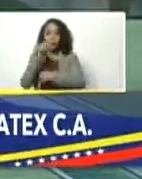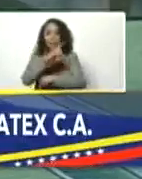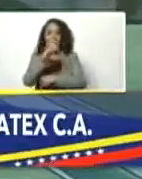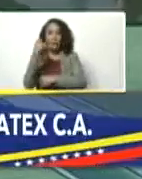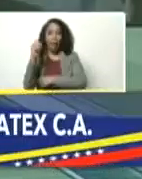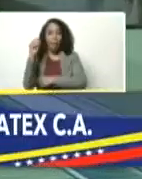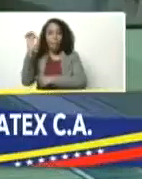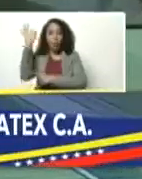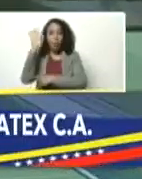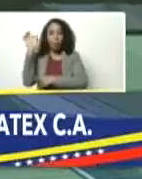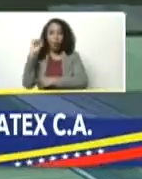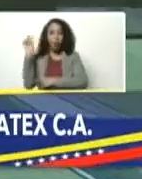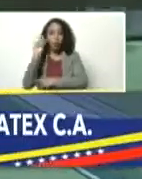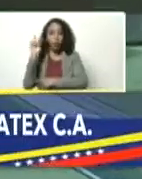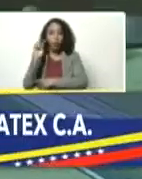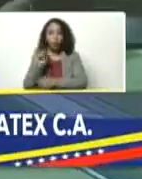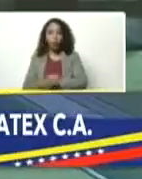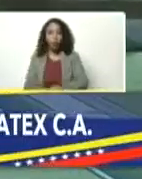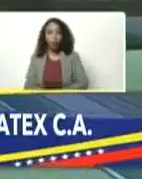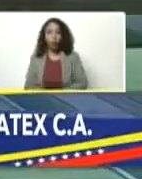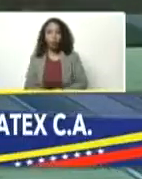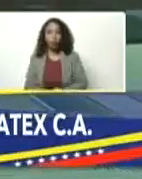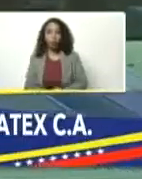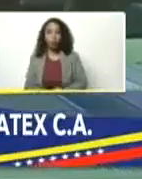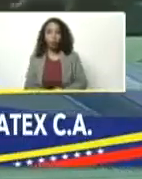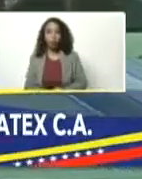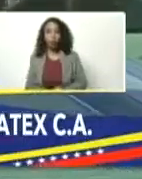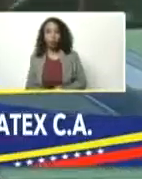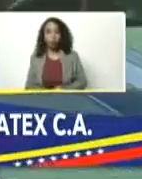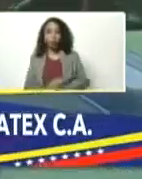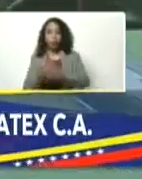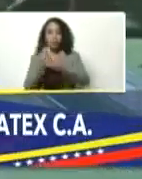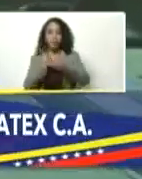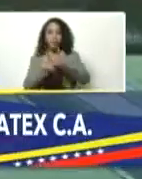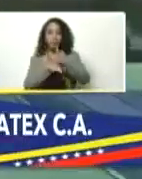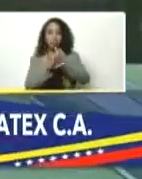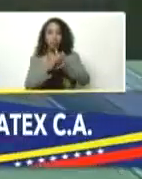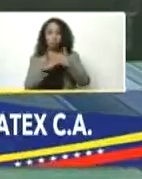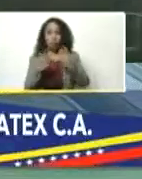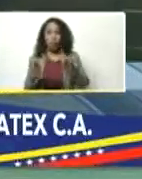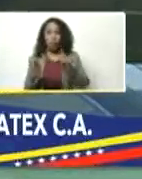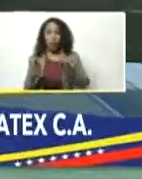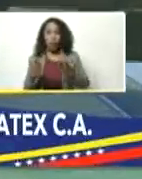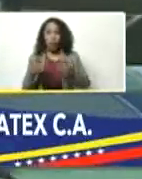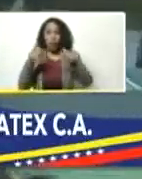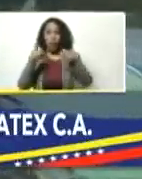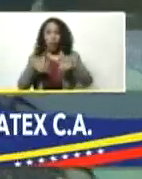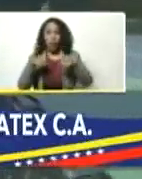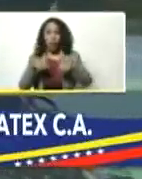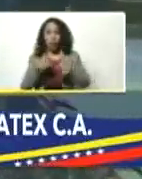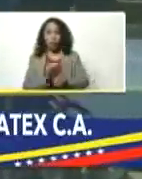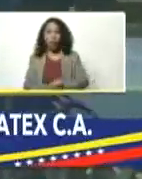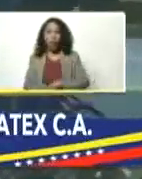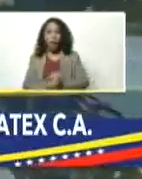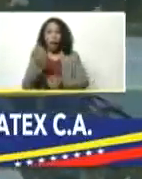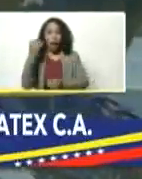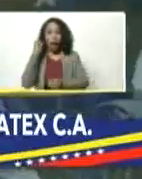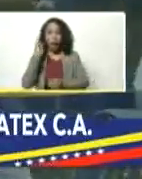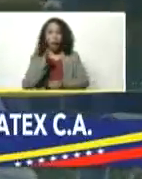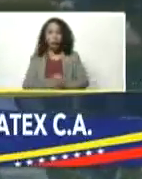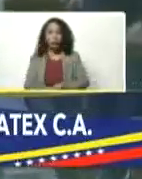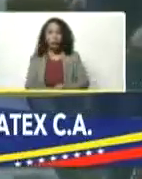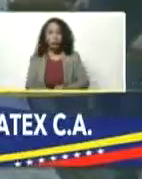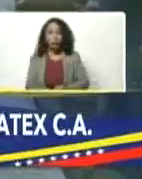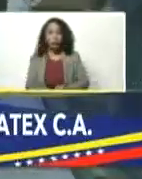100% venezolano. Y vamos, pasamos aquí, tenemos a